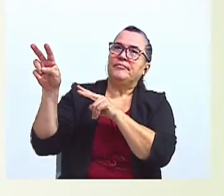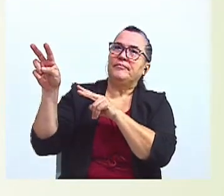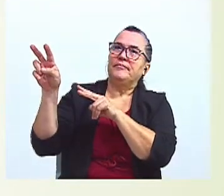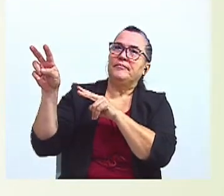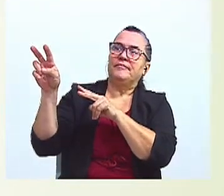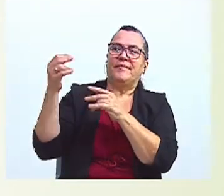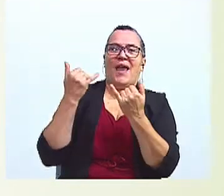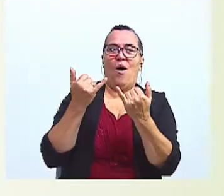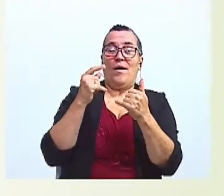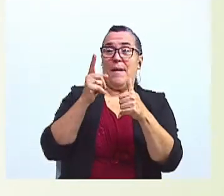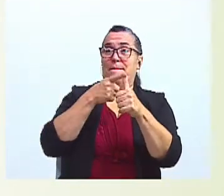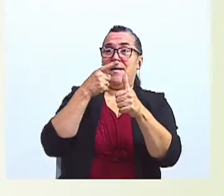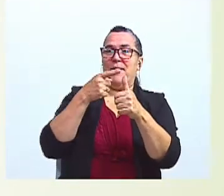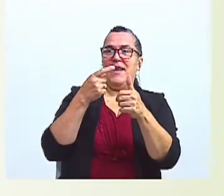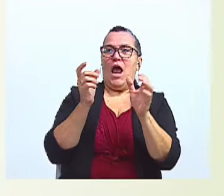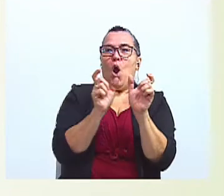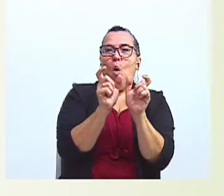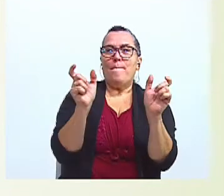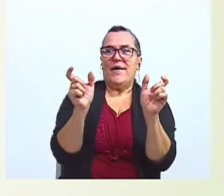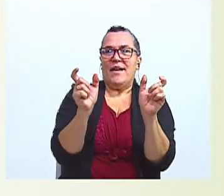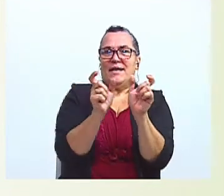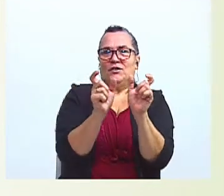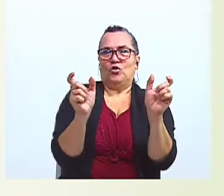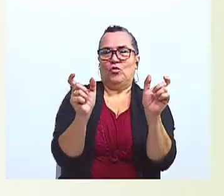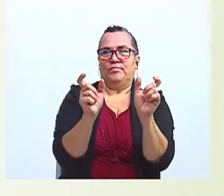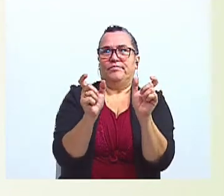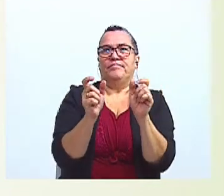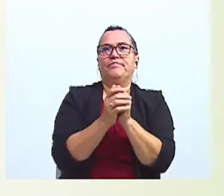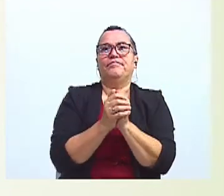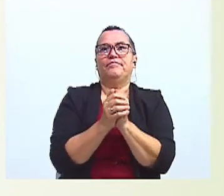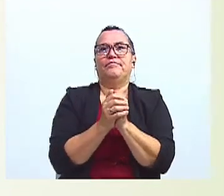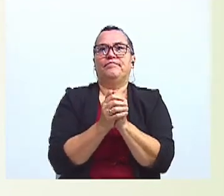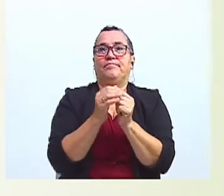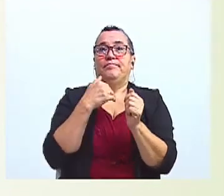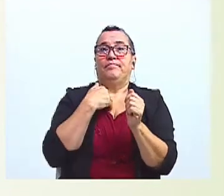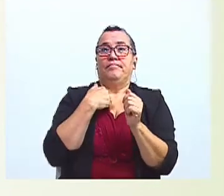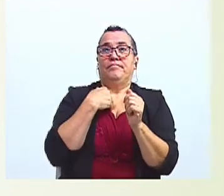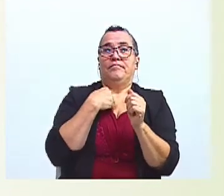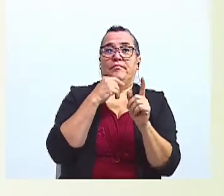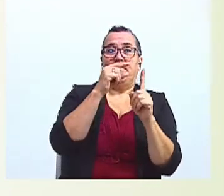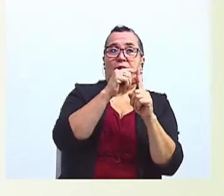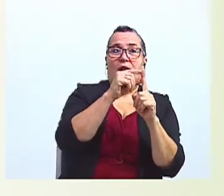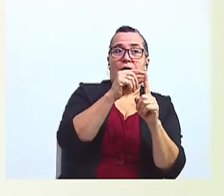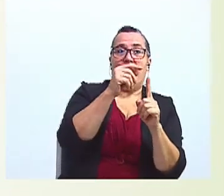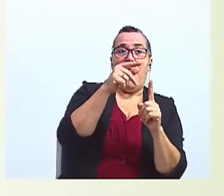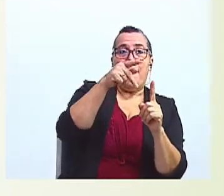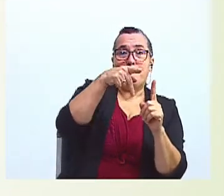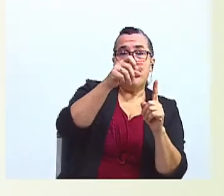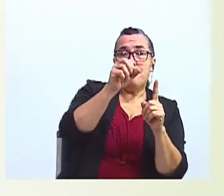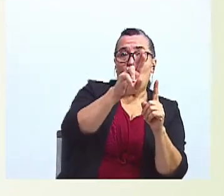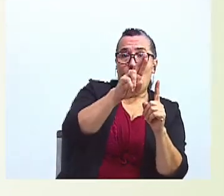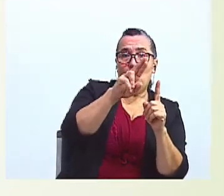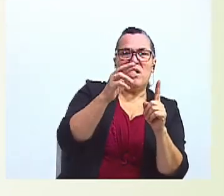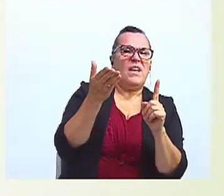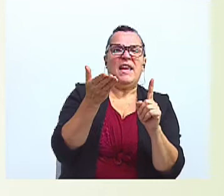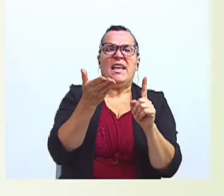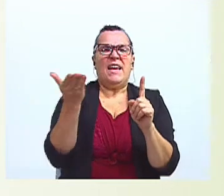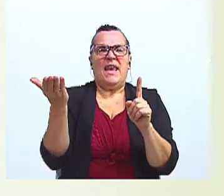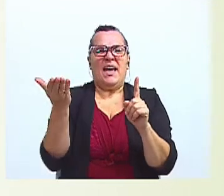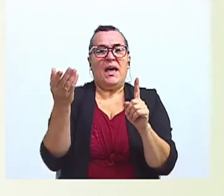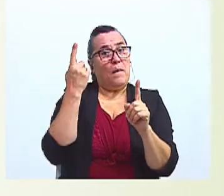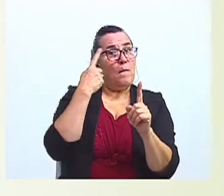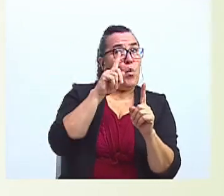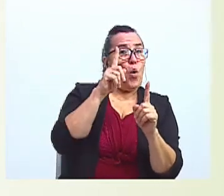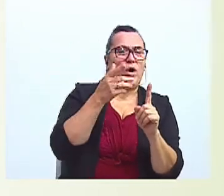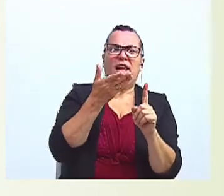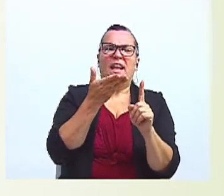Vamos con la primera combinación. Tenemos las palabras por y qué. Y con